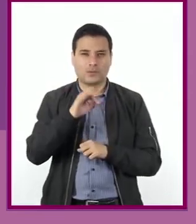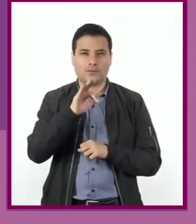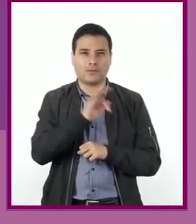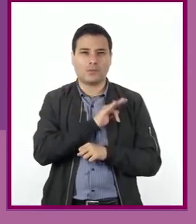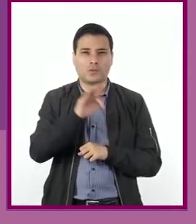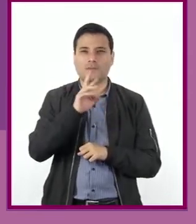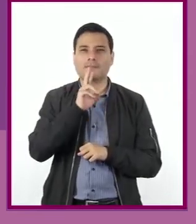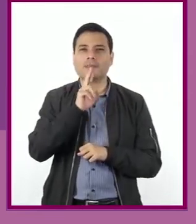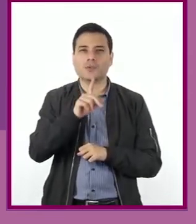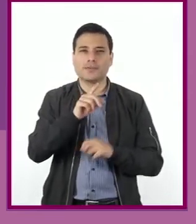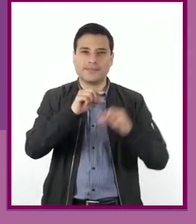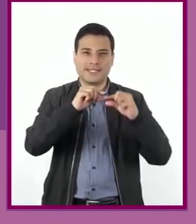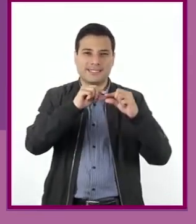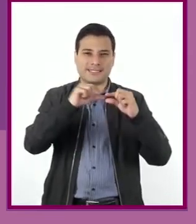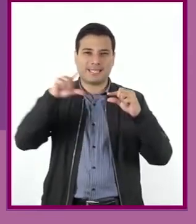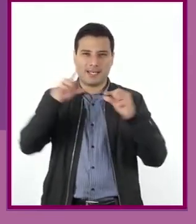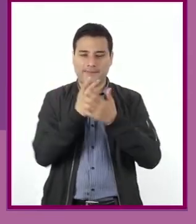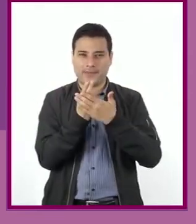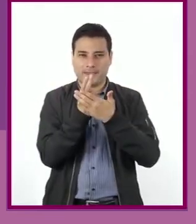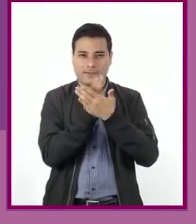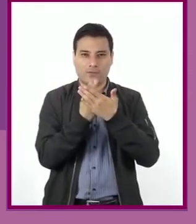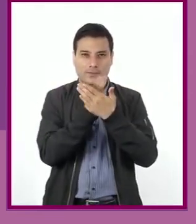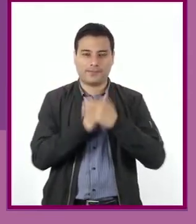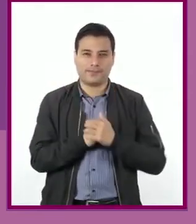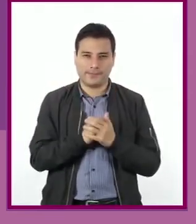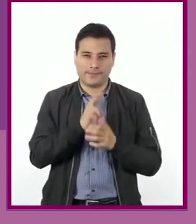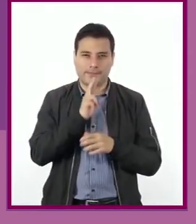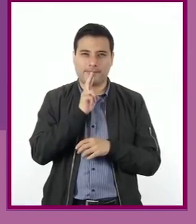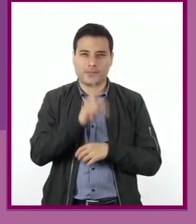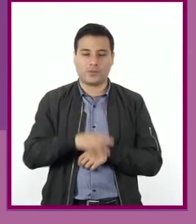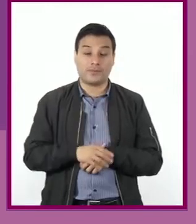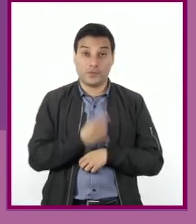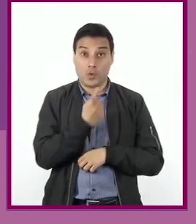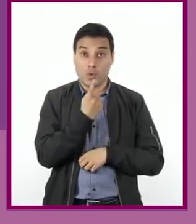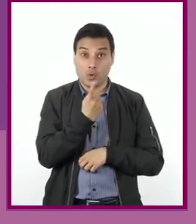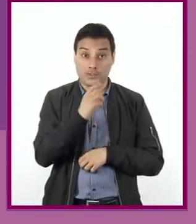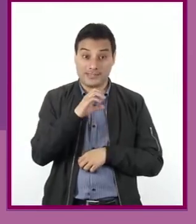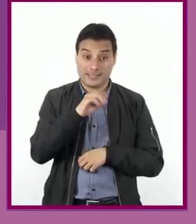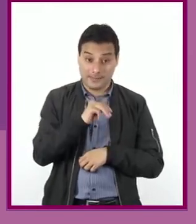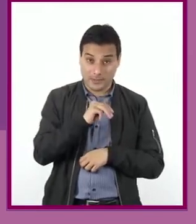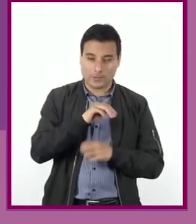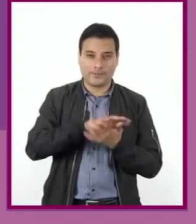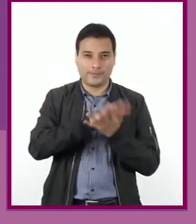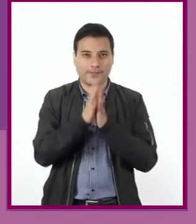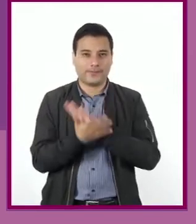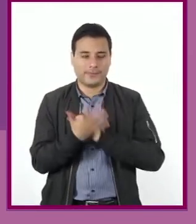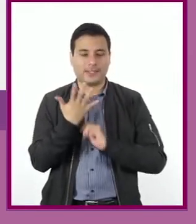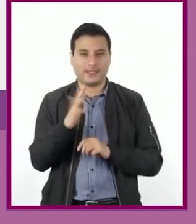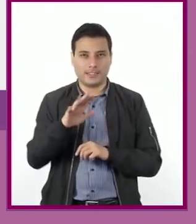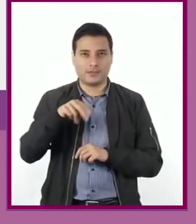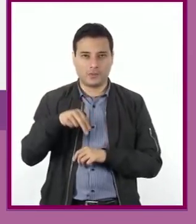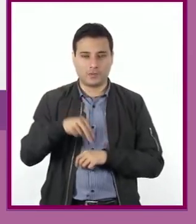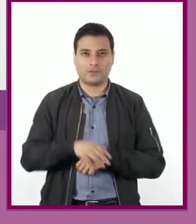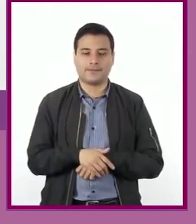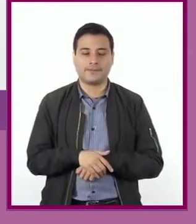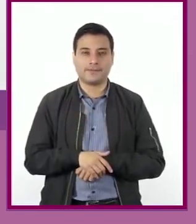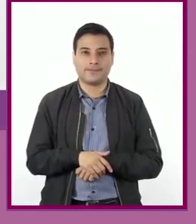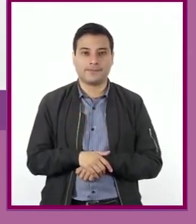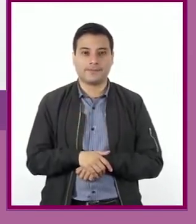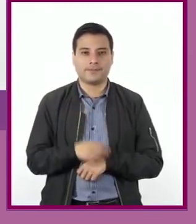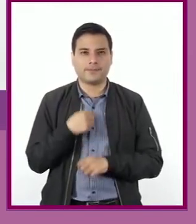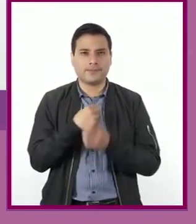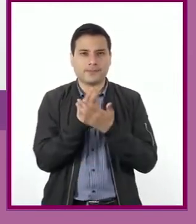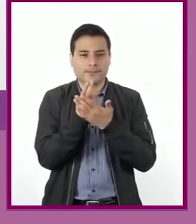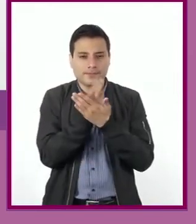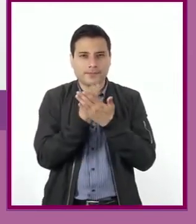los vectores. A nosotros nos conviene que un centímetro sea igual a 10 newtons. Para dibujar